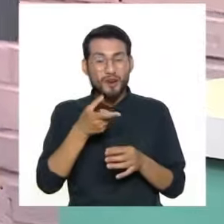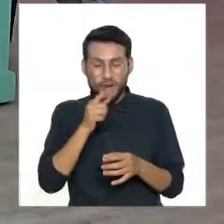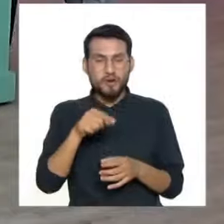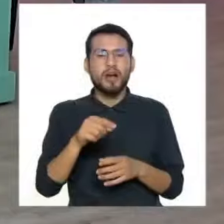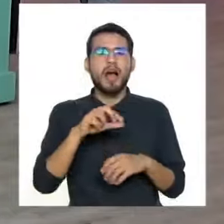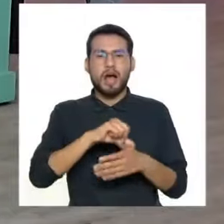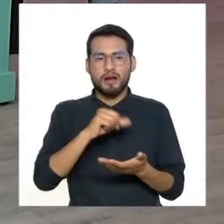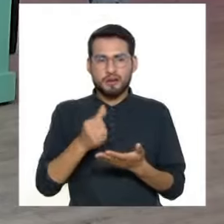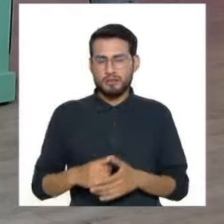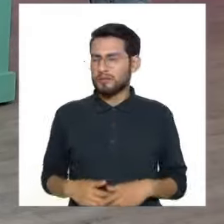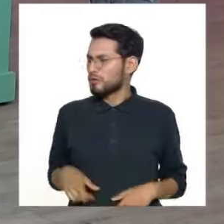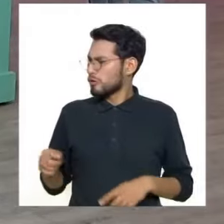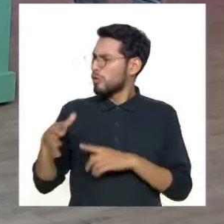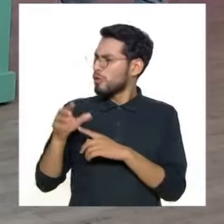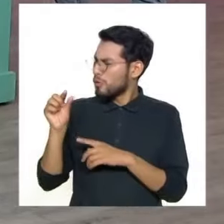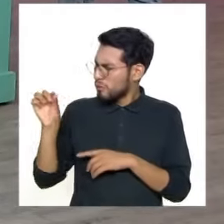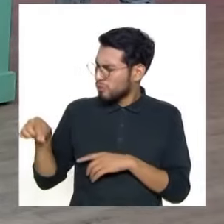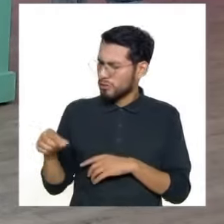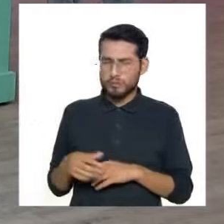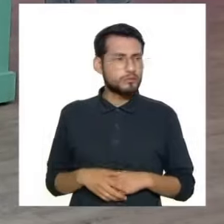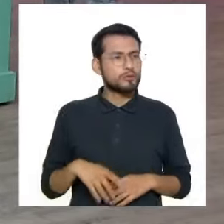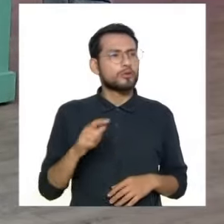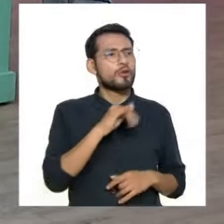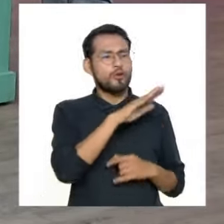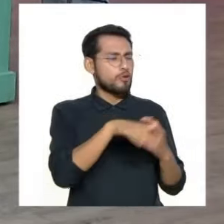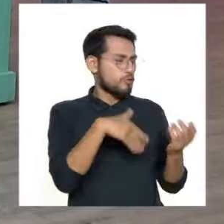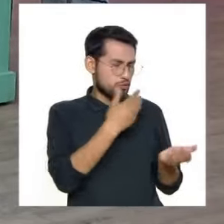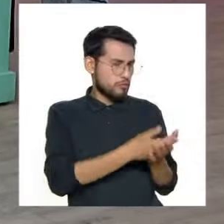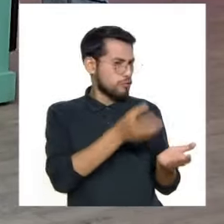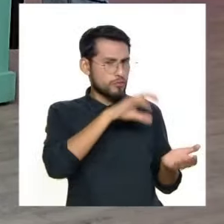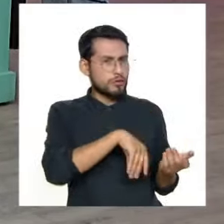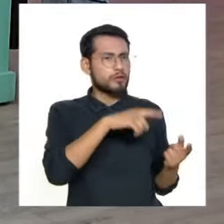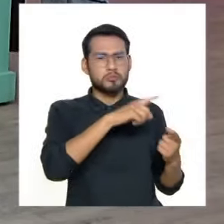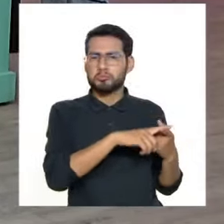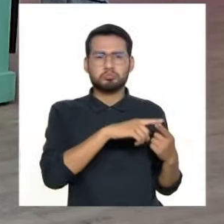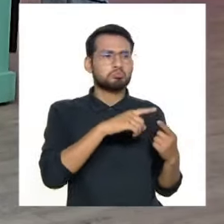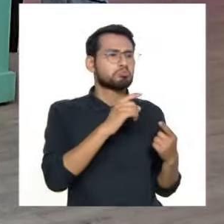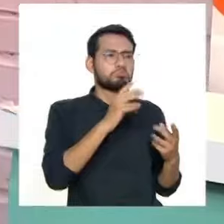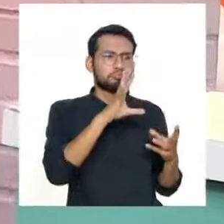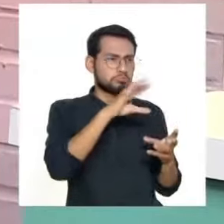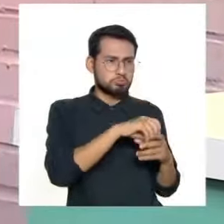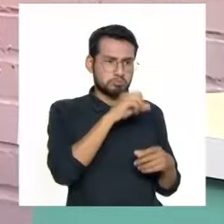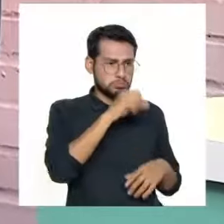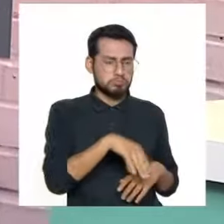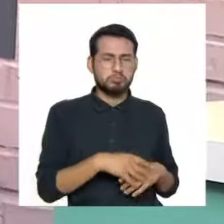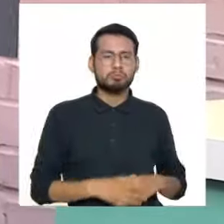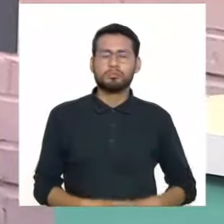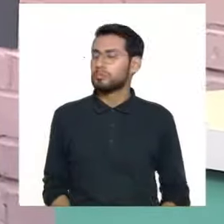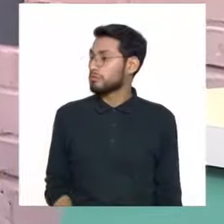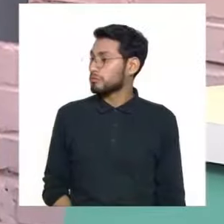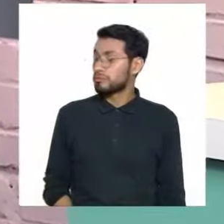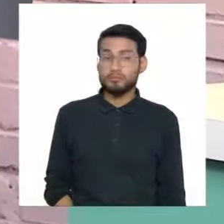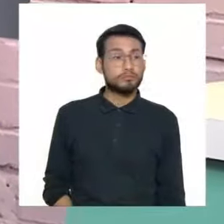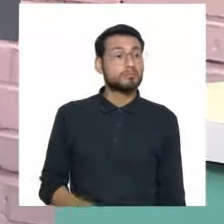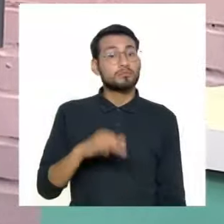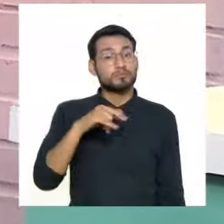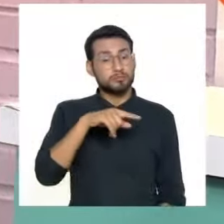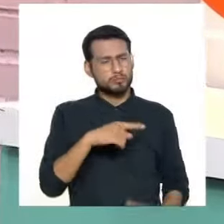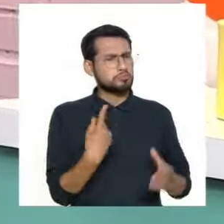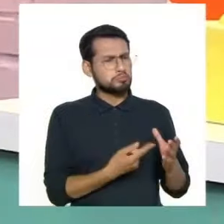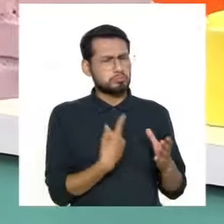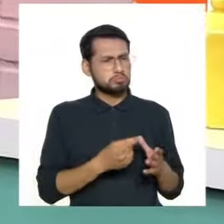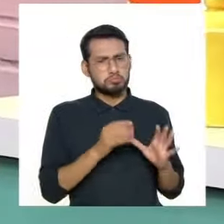Ah has puesto solo las hojitas de culantro estra vez no no le he puesto todo claro ahí está más igual esto se va a